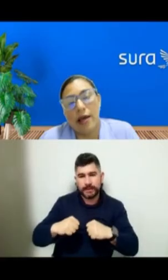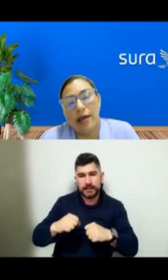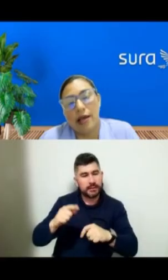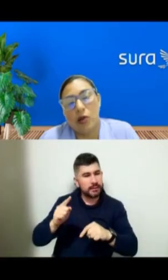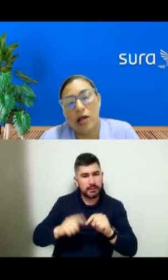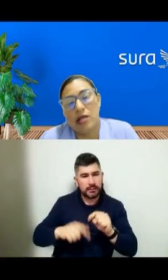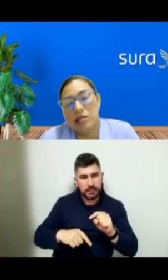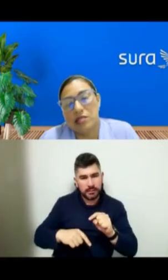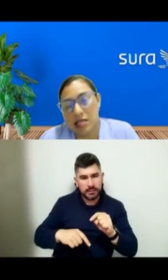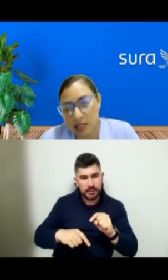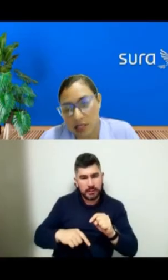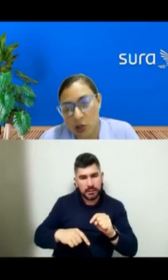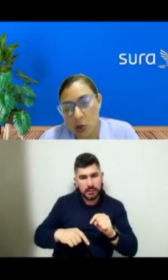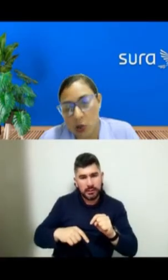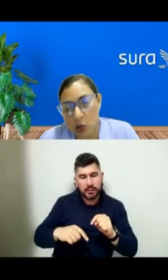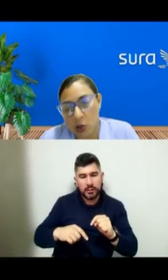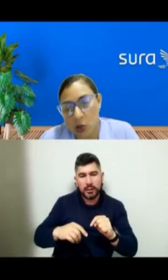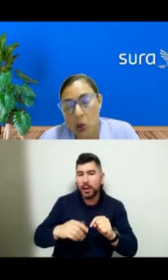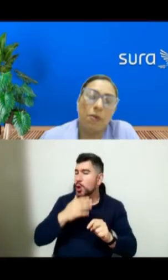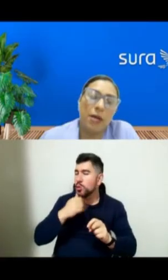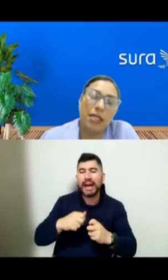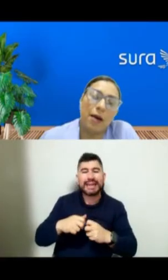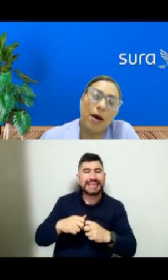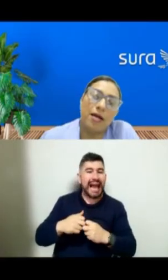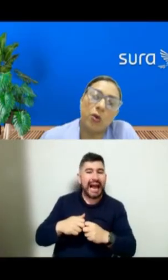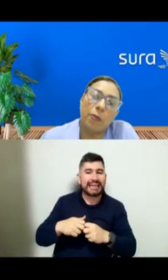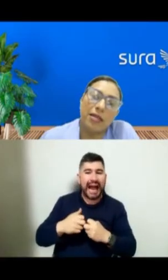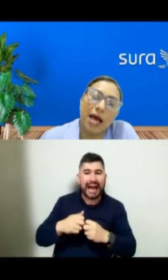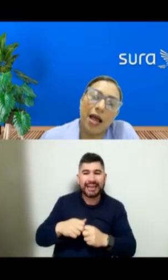la fractura es que no hay chasquido. Y aquí